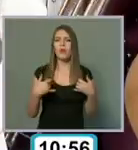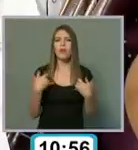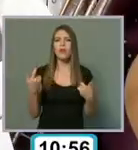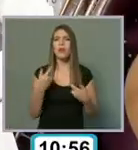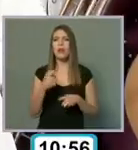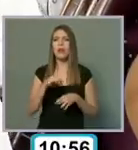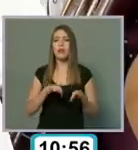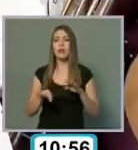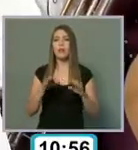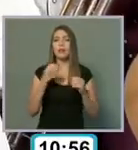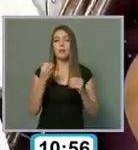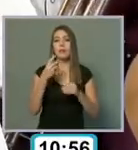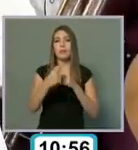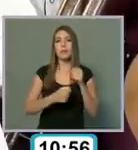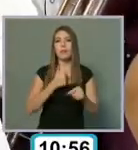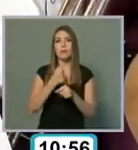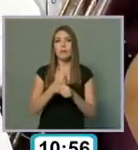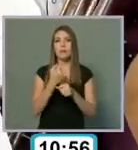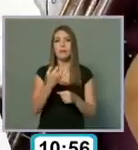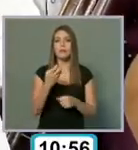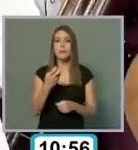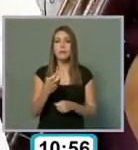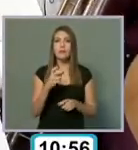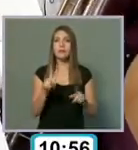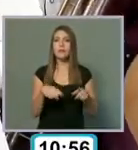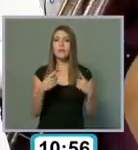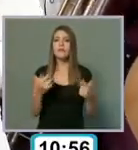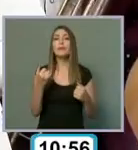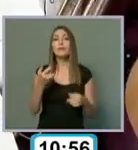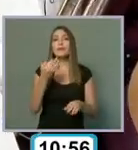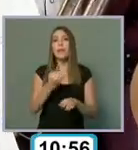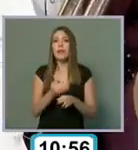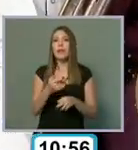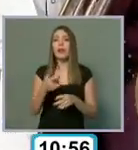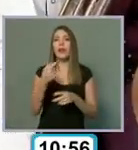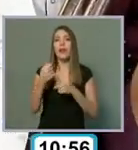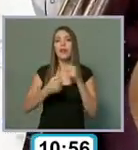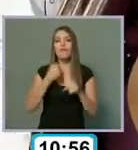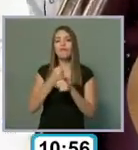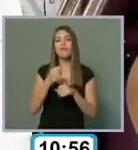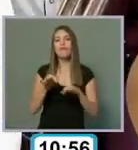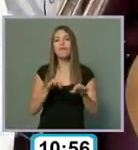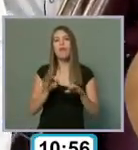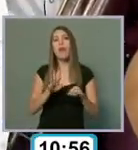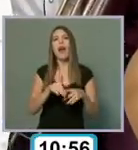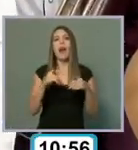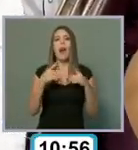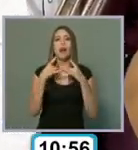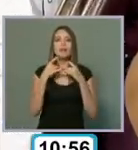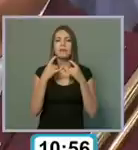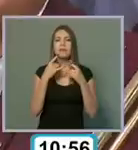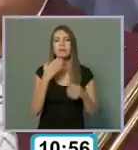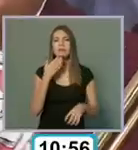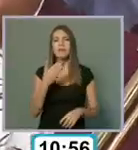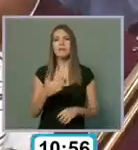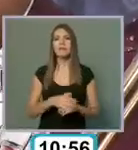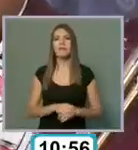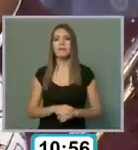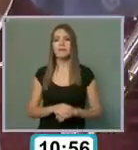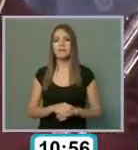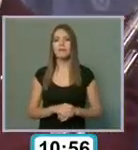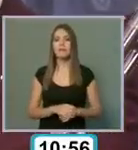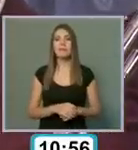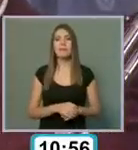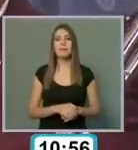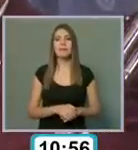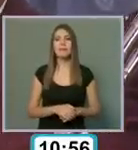trabajado durante muchos años en esta carrera y pues aquí están los frutos, ¿no? Eso es Muchas lo importante. gracias. Y que la sencillez continúe, porque ya después se le sube. Saludos